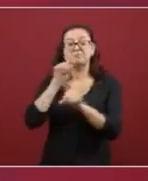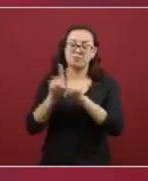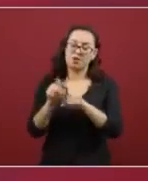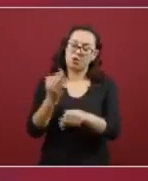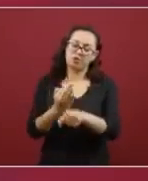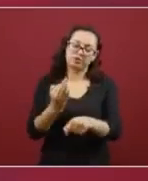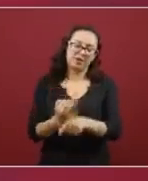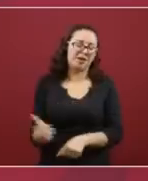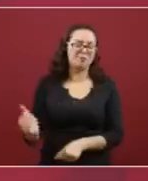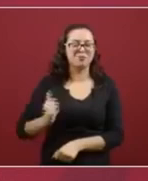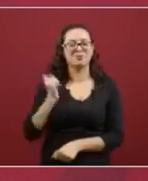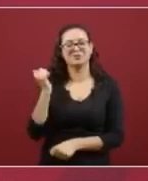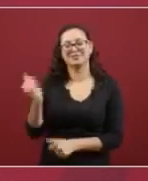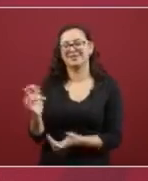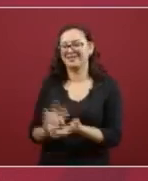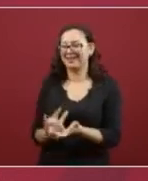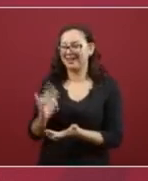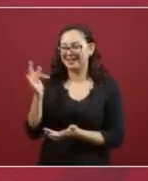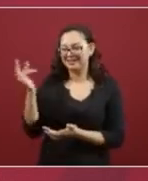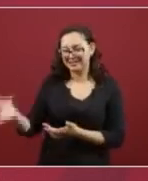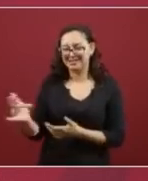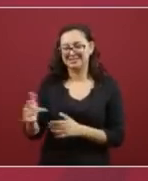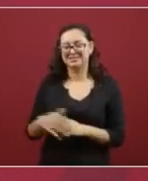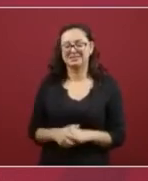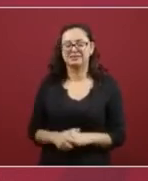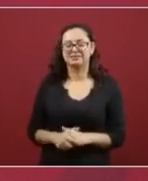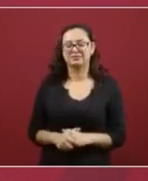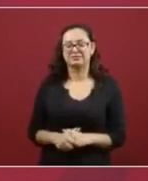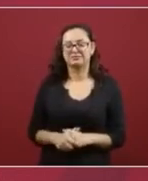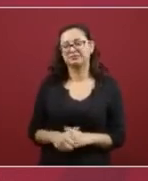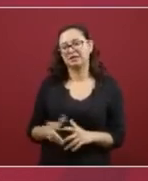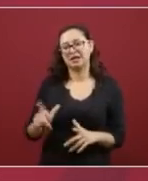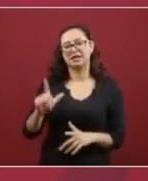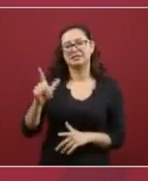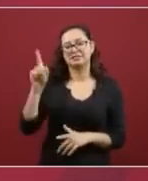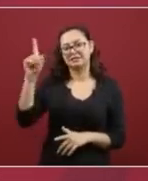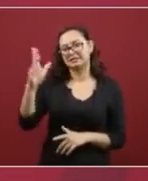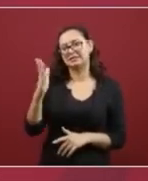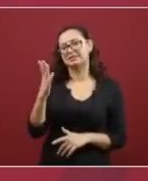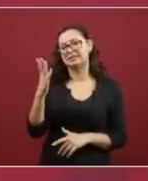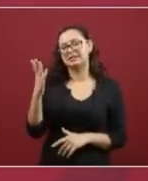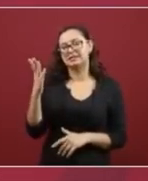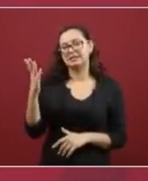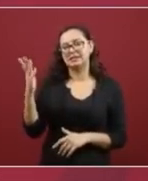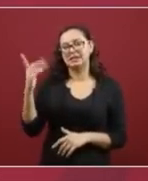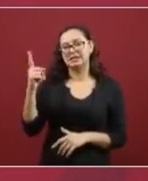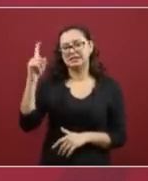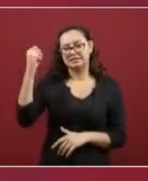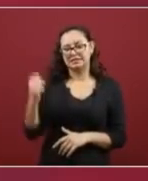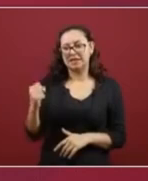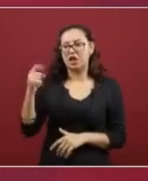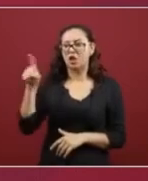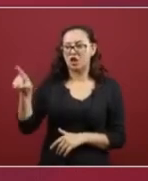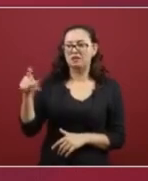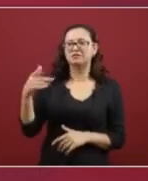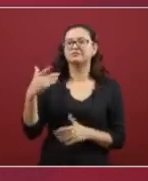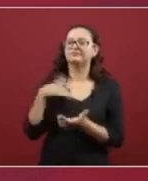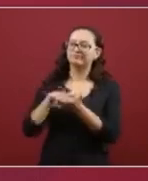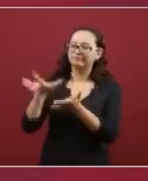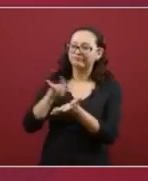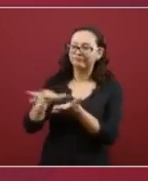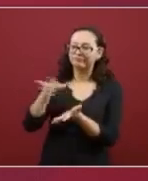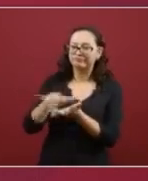y mandar la información a Sinaloa y a Guasave de que él